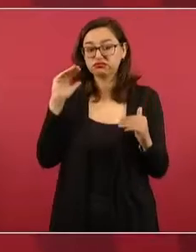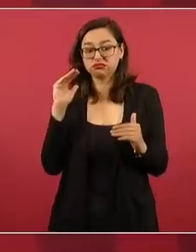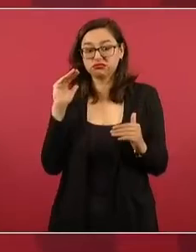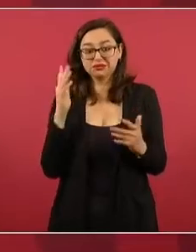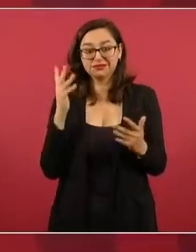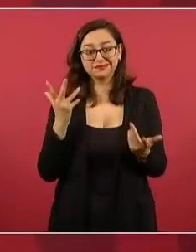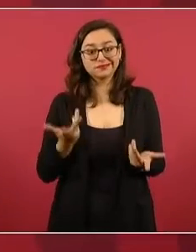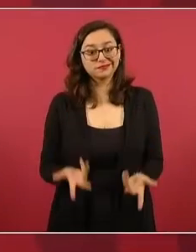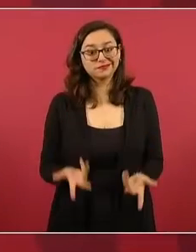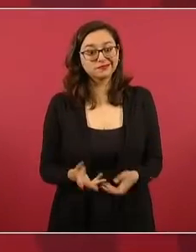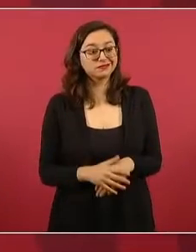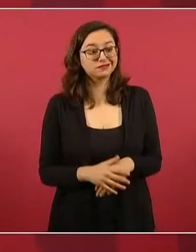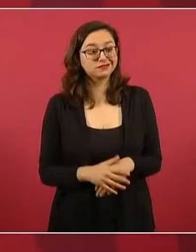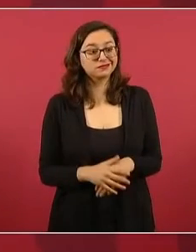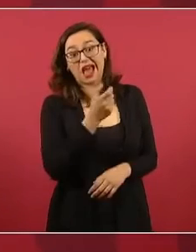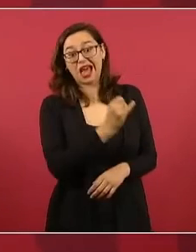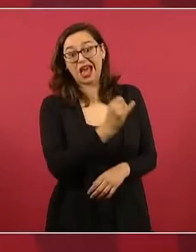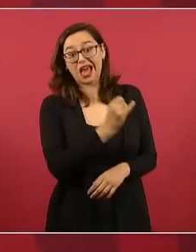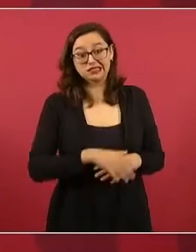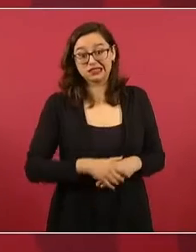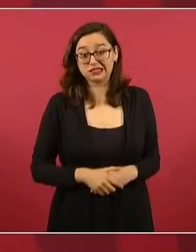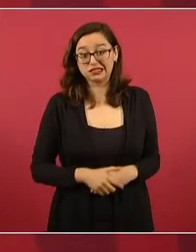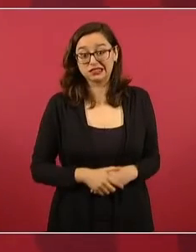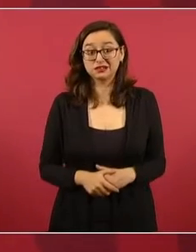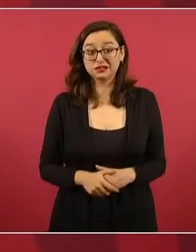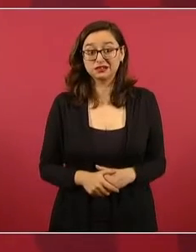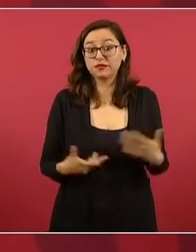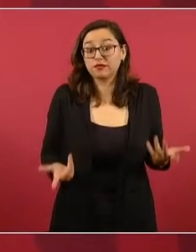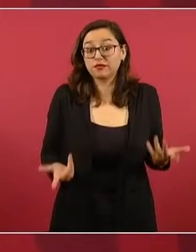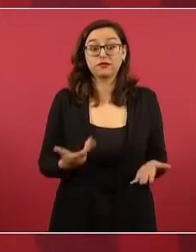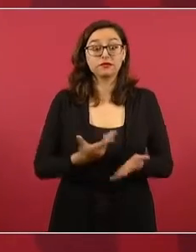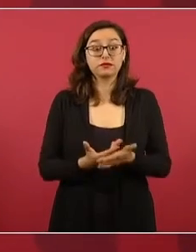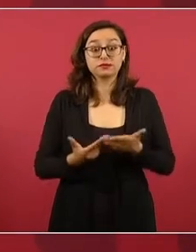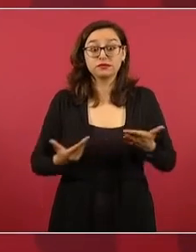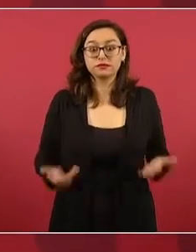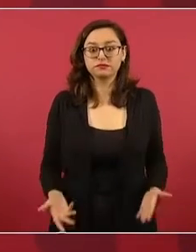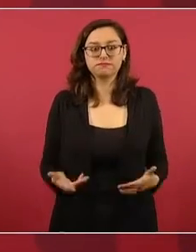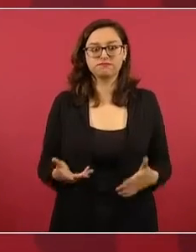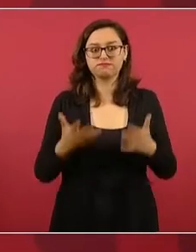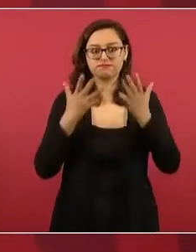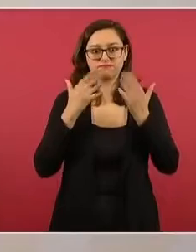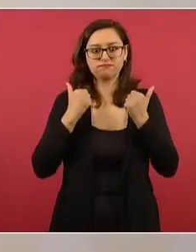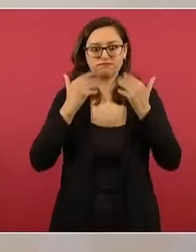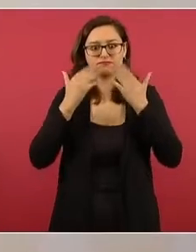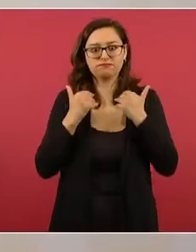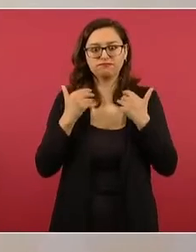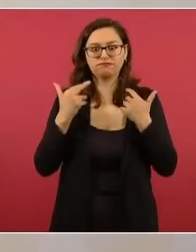Incluso no son títulos nobiliarios los que se entregan, pero